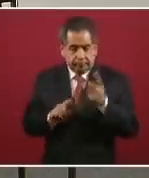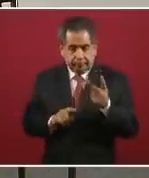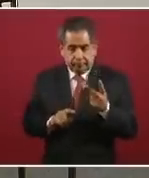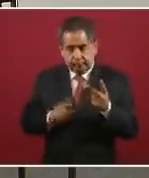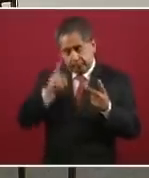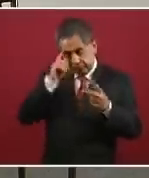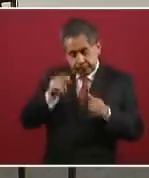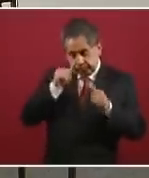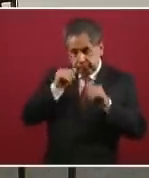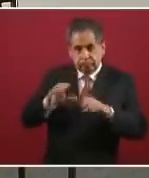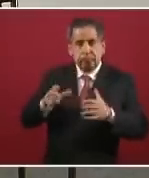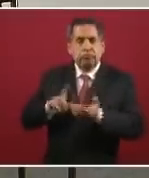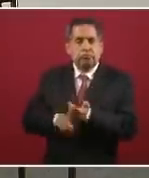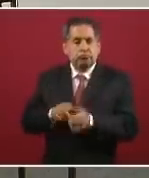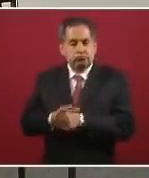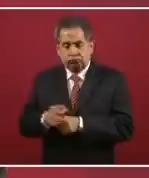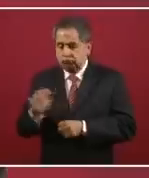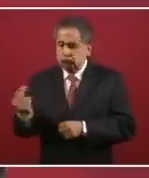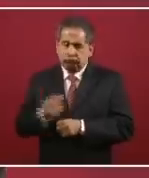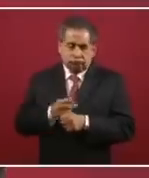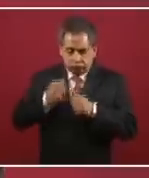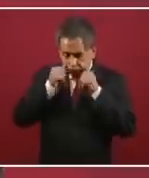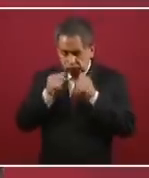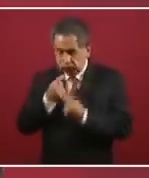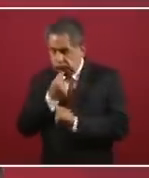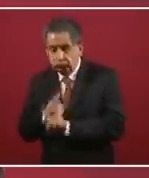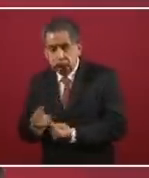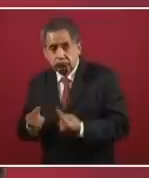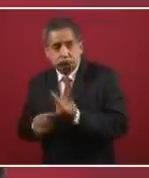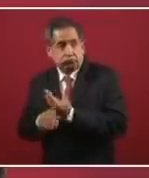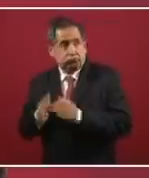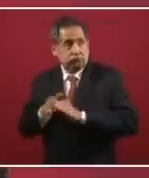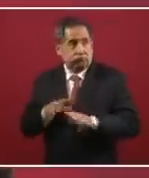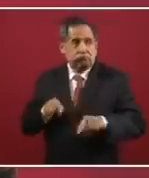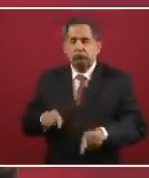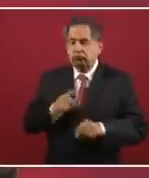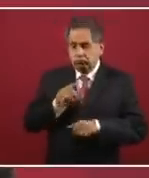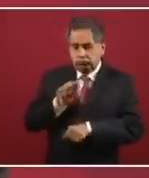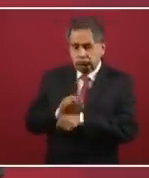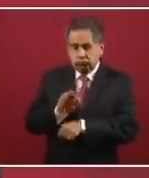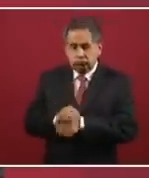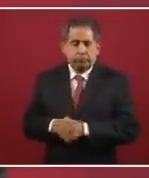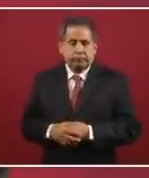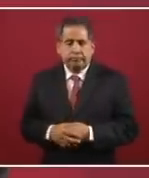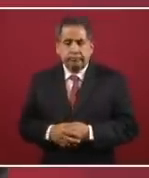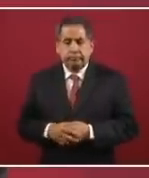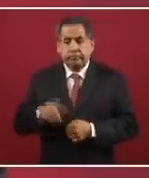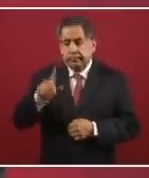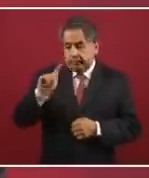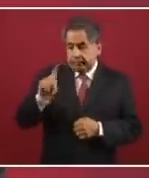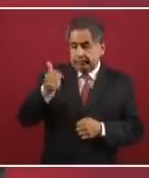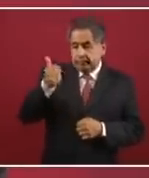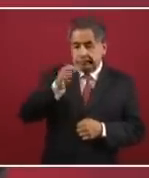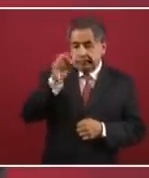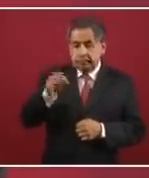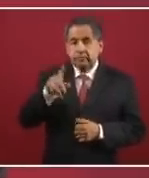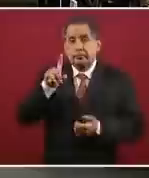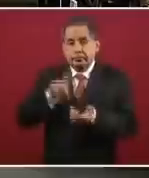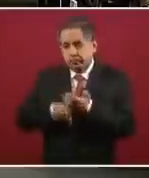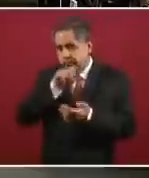para que tengan las condiciones necesarias para atender este flujo de menores no acompañados. Ahora, el descenso del 76% incluye